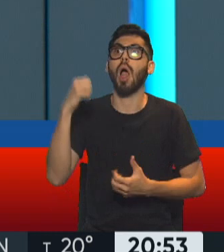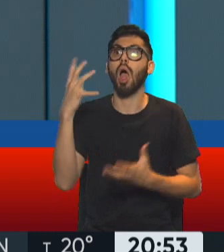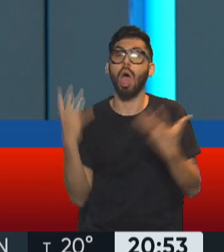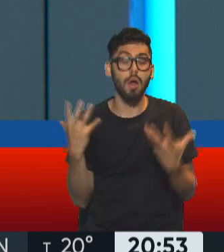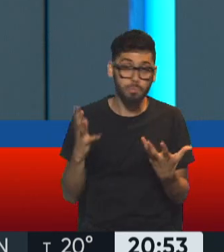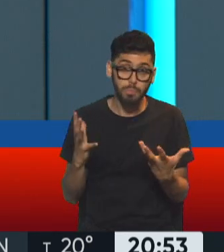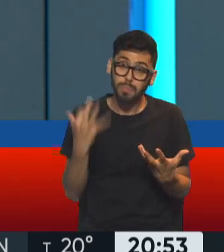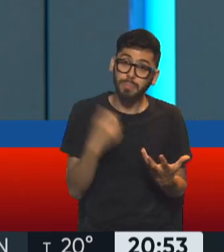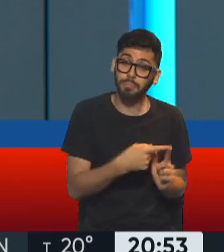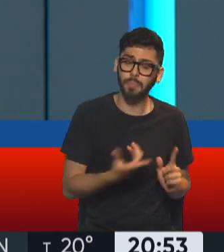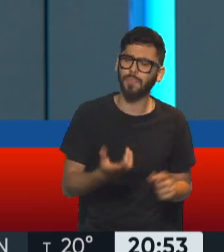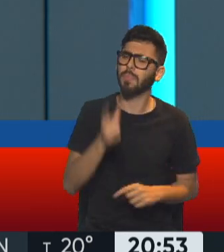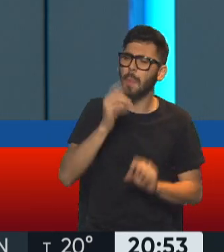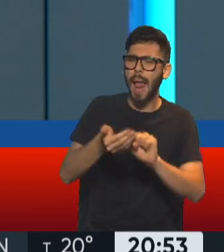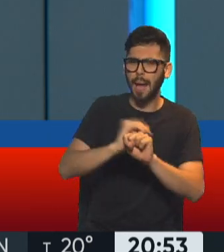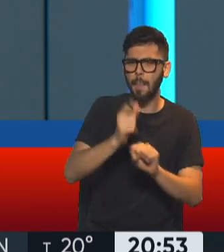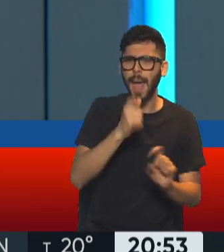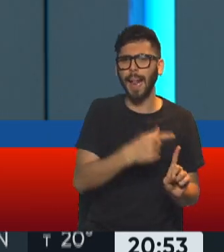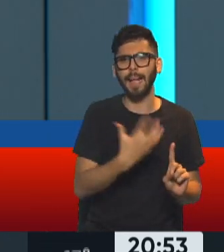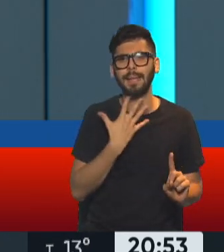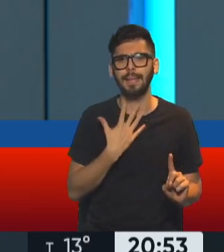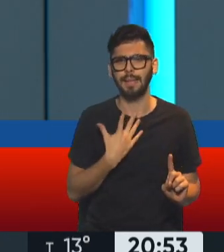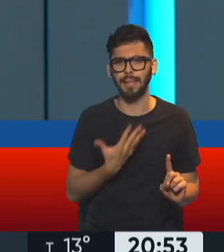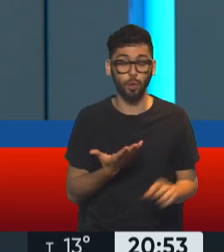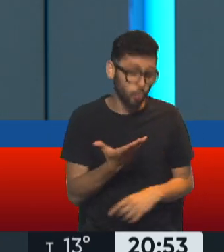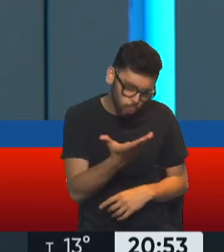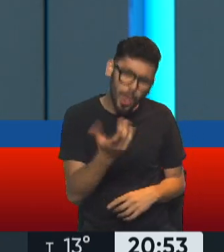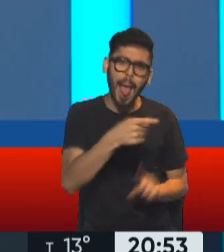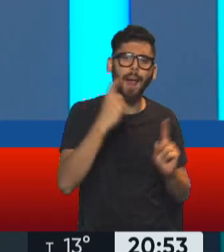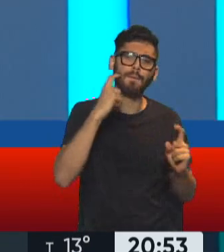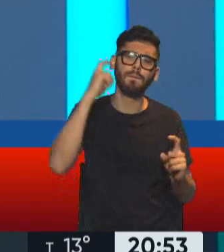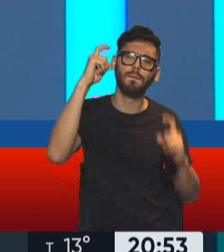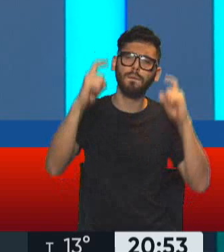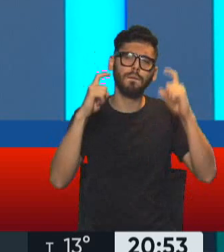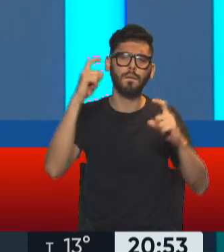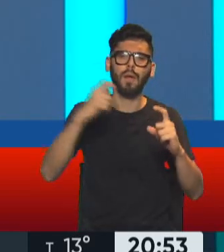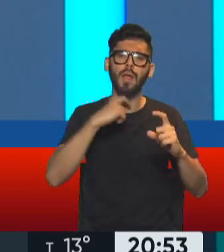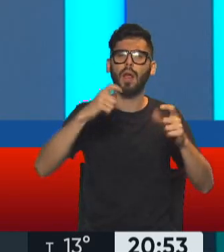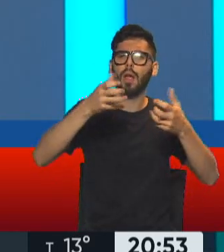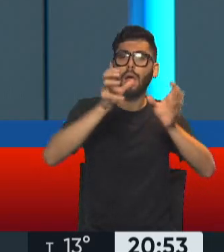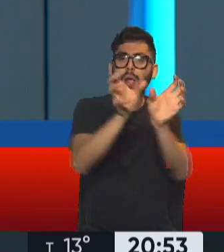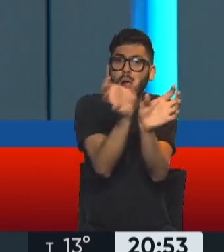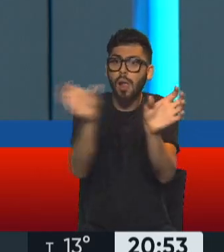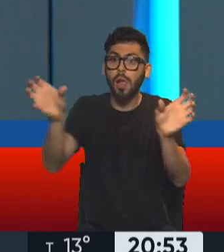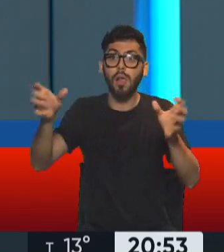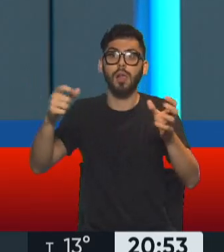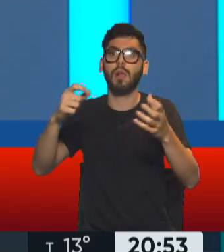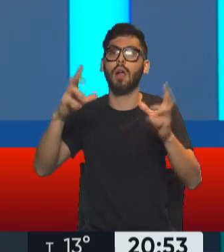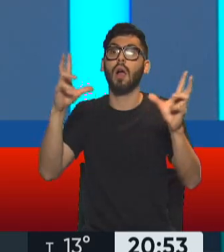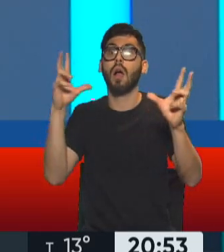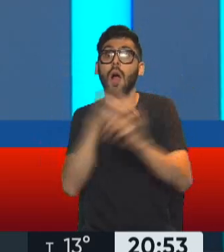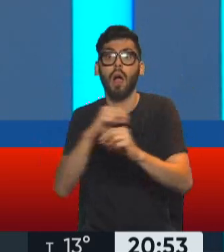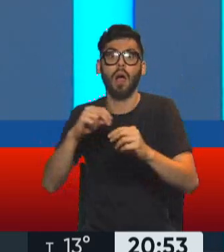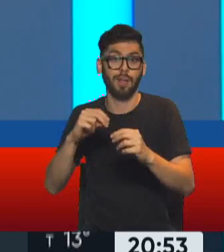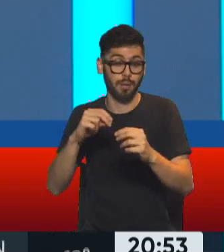reta parece un deseo. El deseo de que... Olvídate, él está soñando con una foto de desabastecimiento y va a tener sus aliados también para